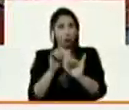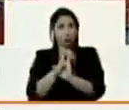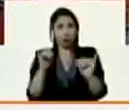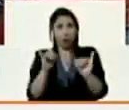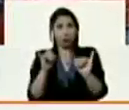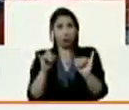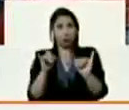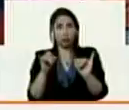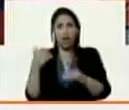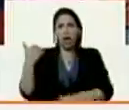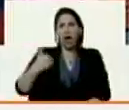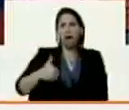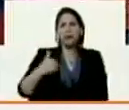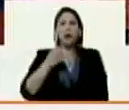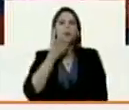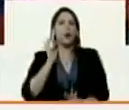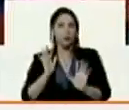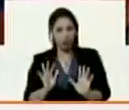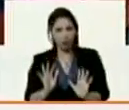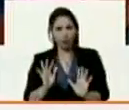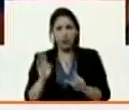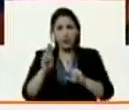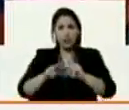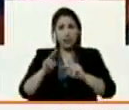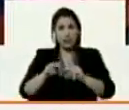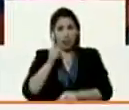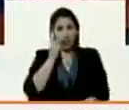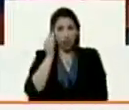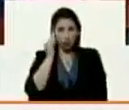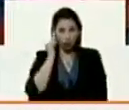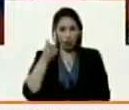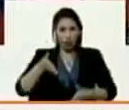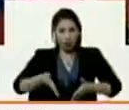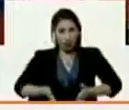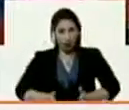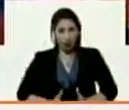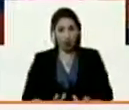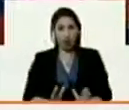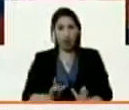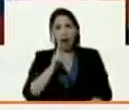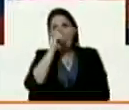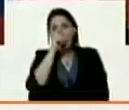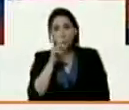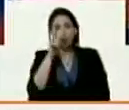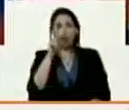En Argentina, los niños que nazcan en el año